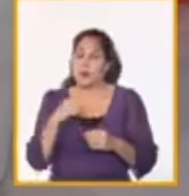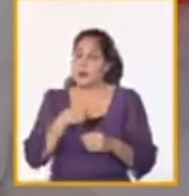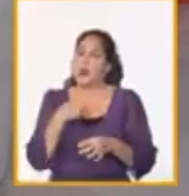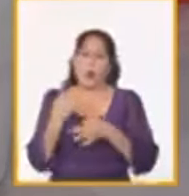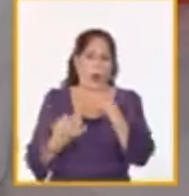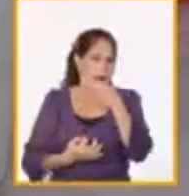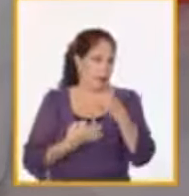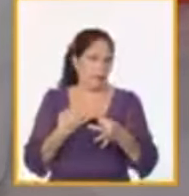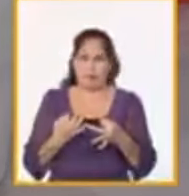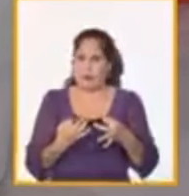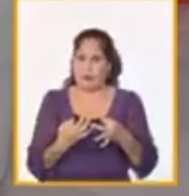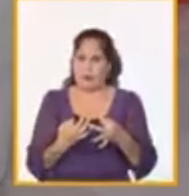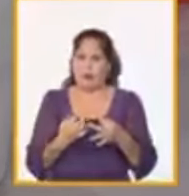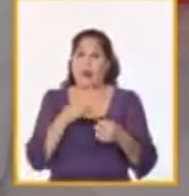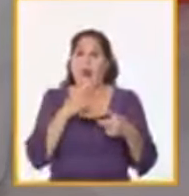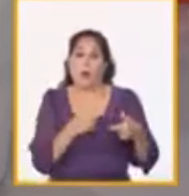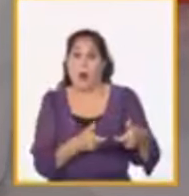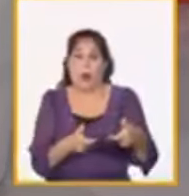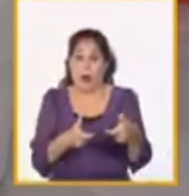la voluntad hidráulica